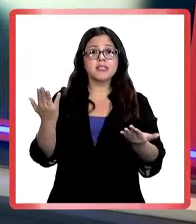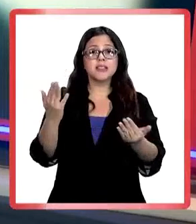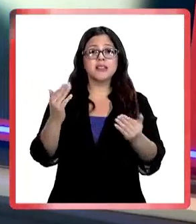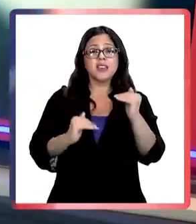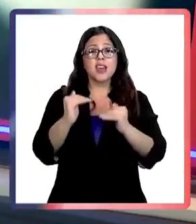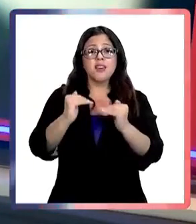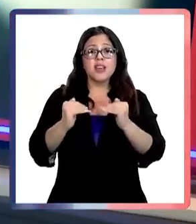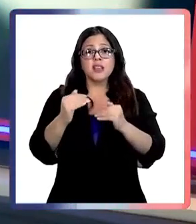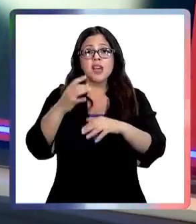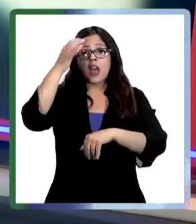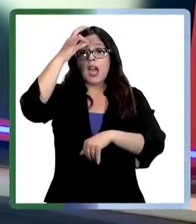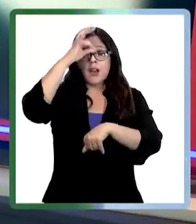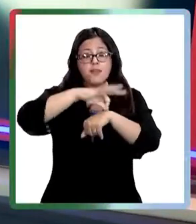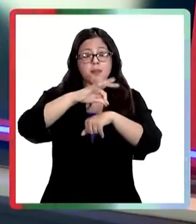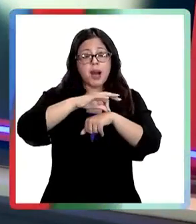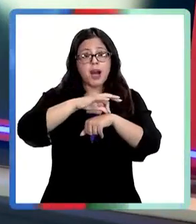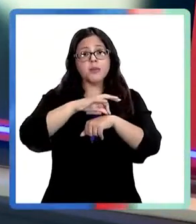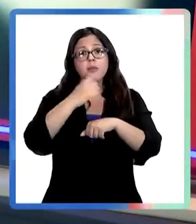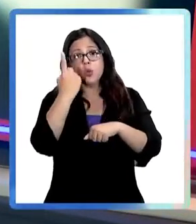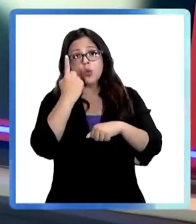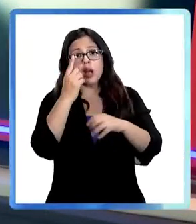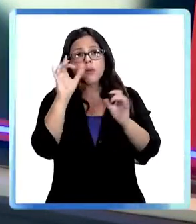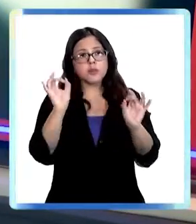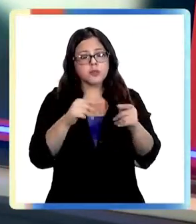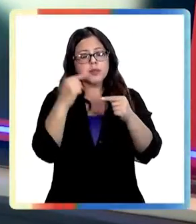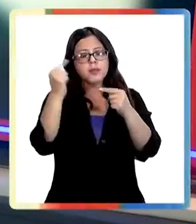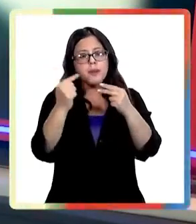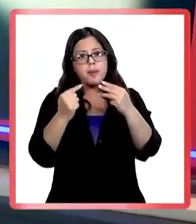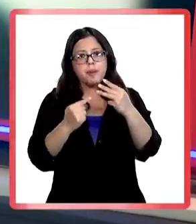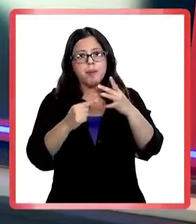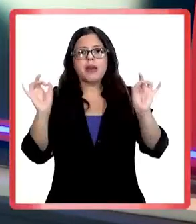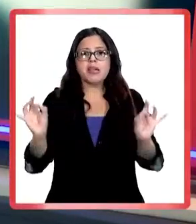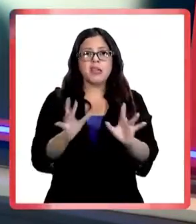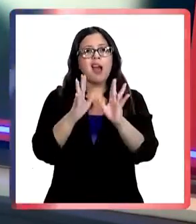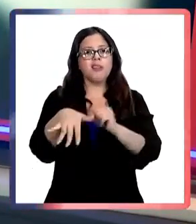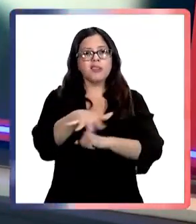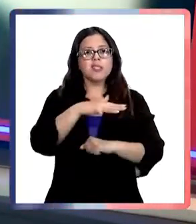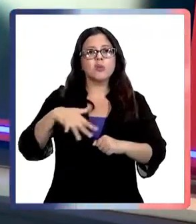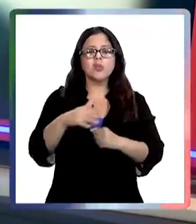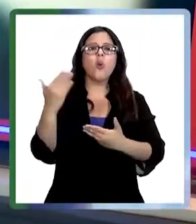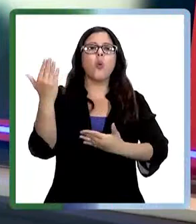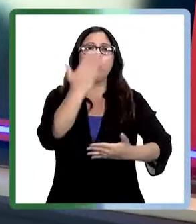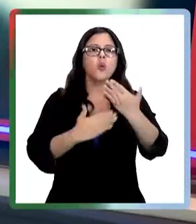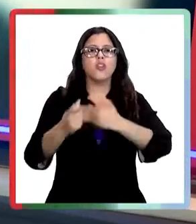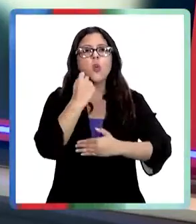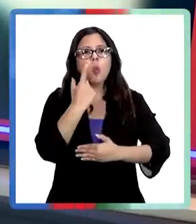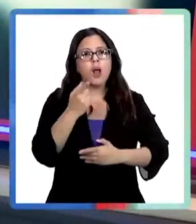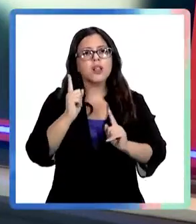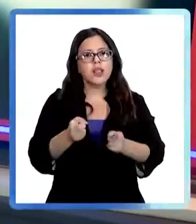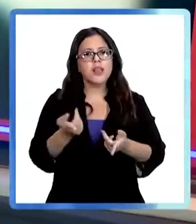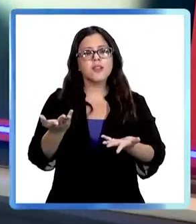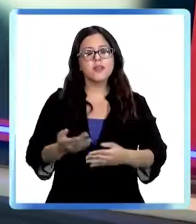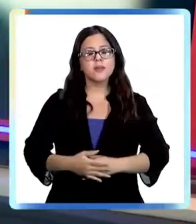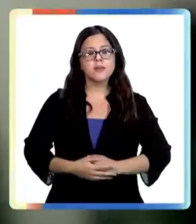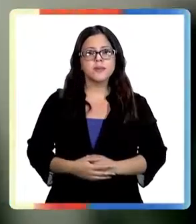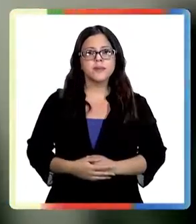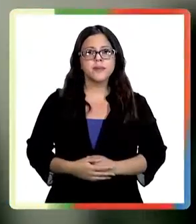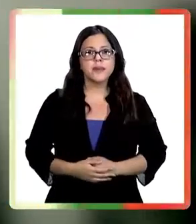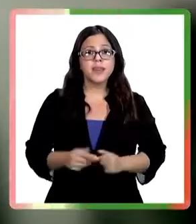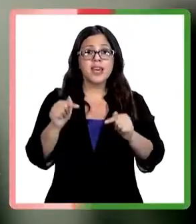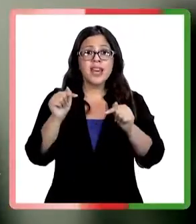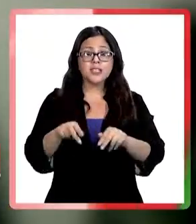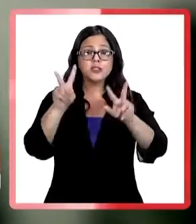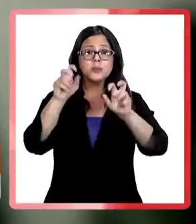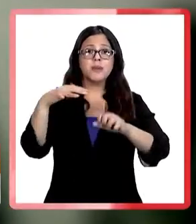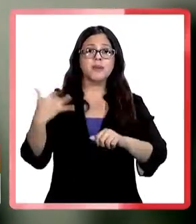doctora, que uno se puede enfermar de una sola cosa y a lo mejor puede tener varios cuadros que agravan todavía la situación. Entonces, ¿qué cuidados mantener sí o sí?